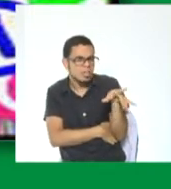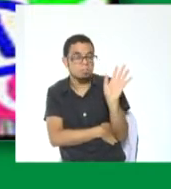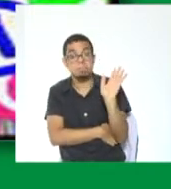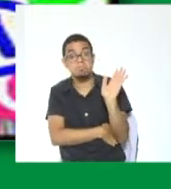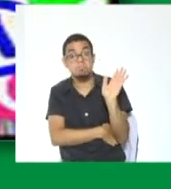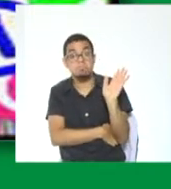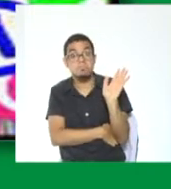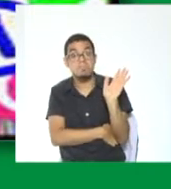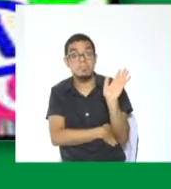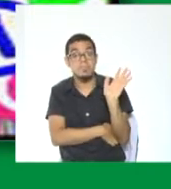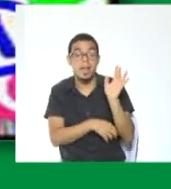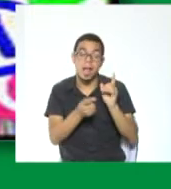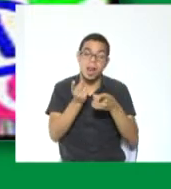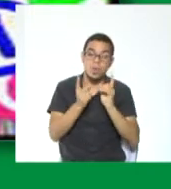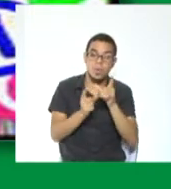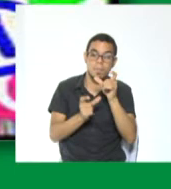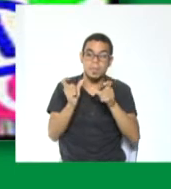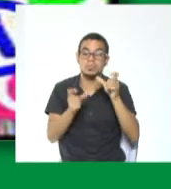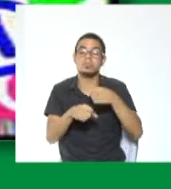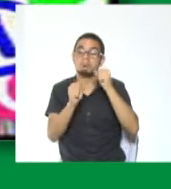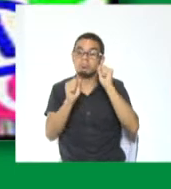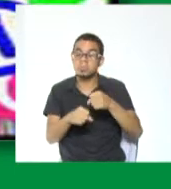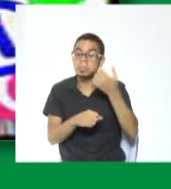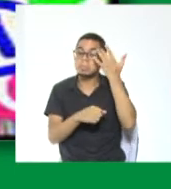Y por último, se relatan con